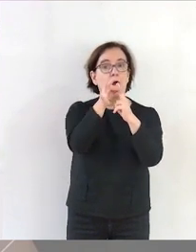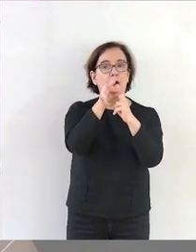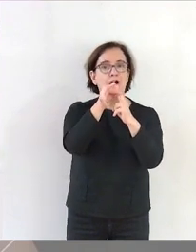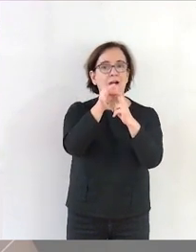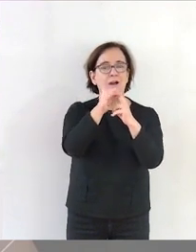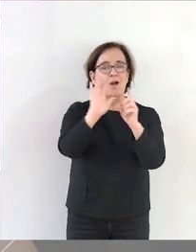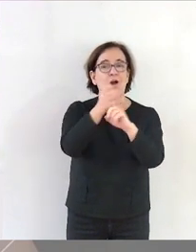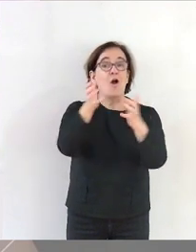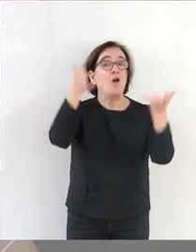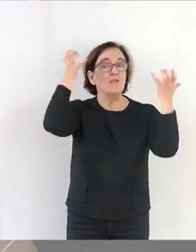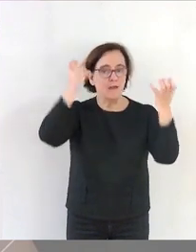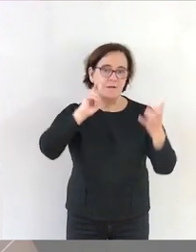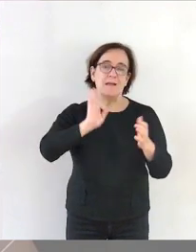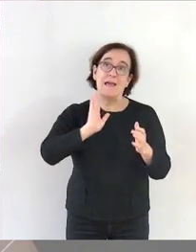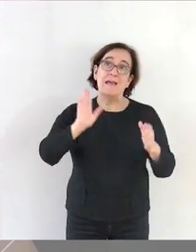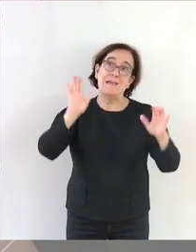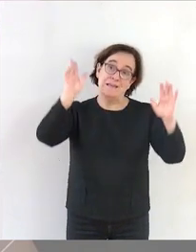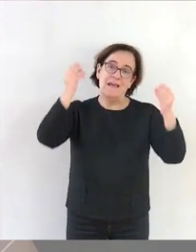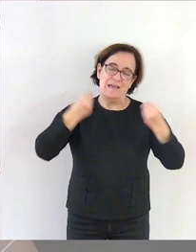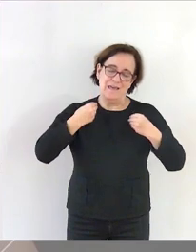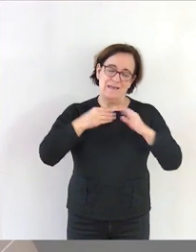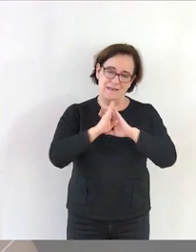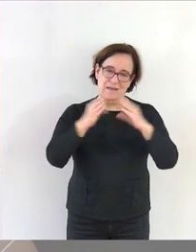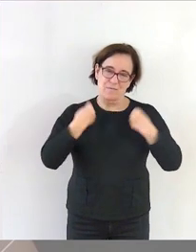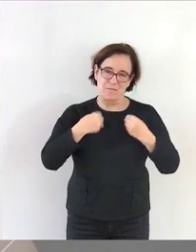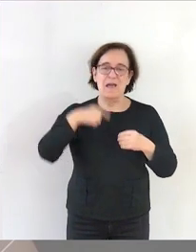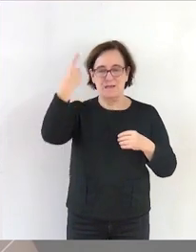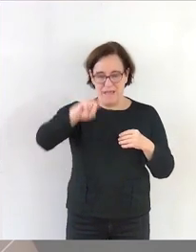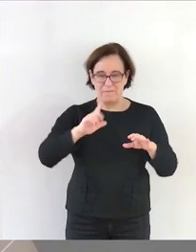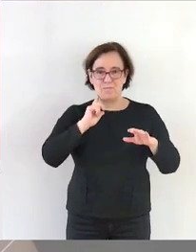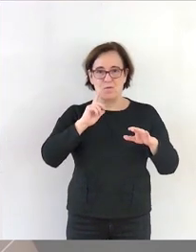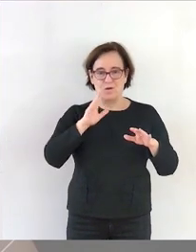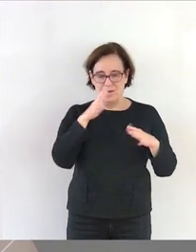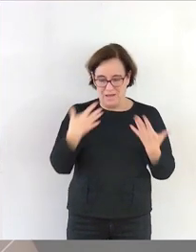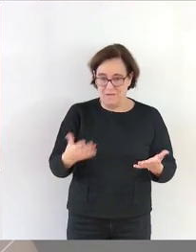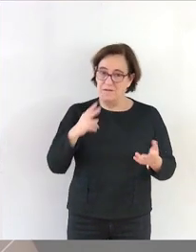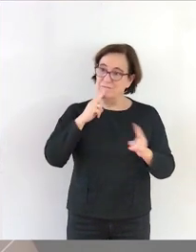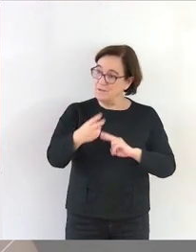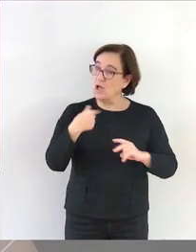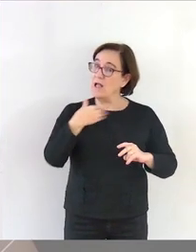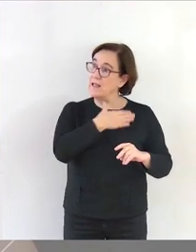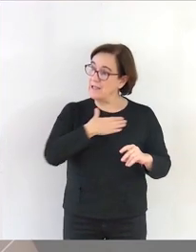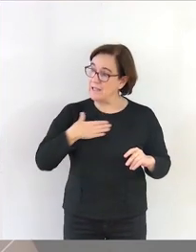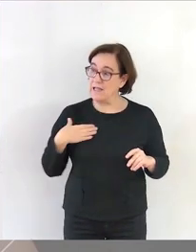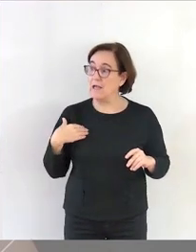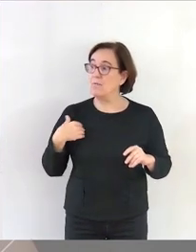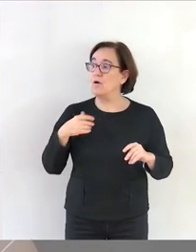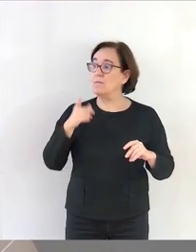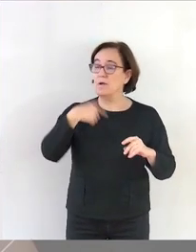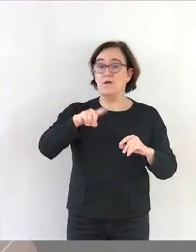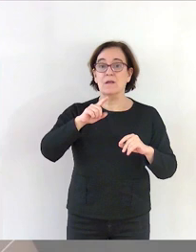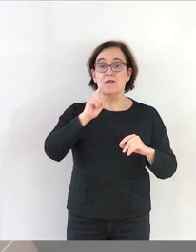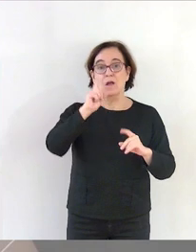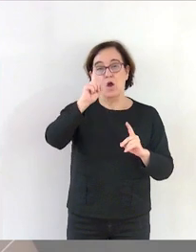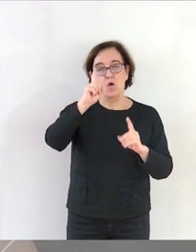digamos cont seguimos vivos Ahí está claro bueno sabemos dónde estamos sabemos A dónde queremos llegar no y no superar el